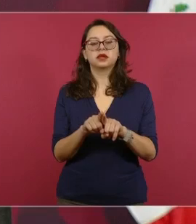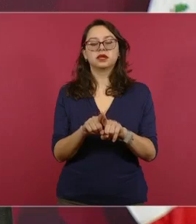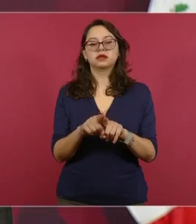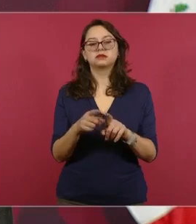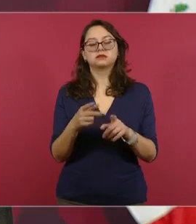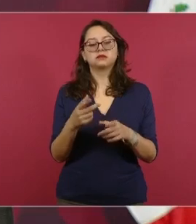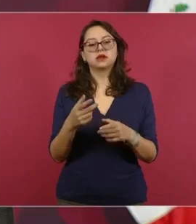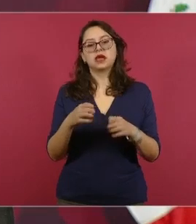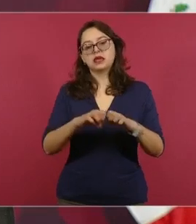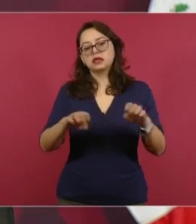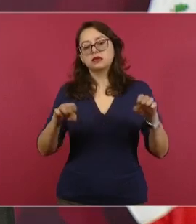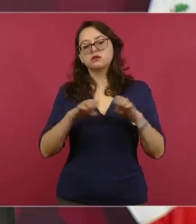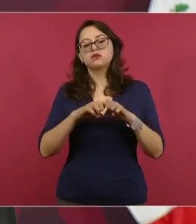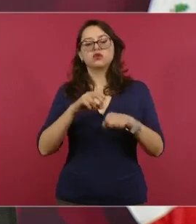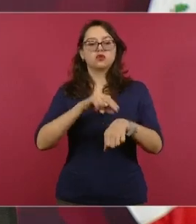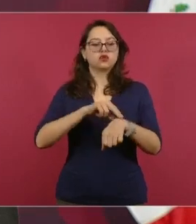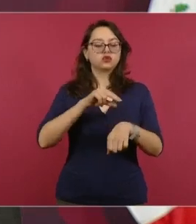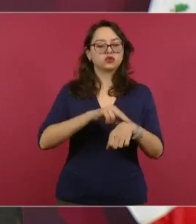médicas.